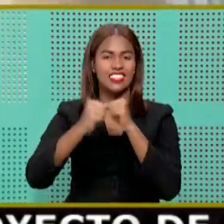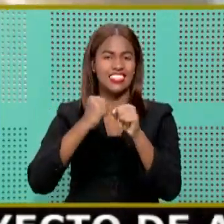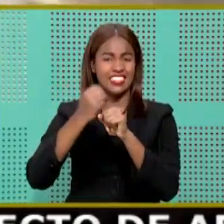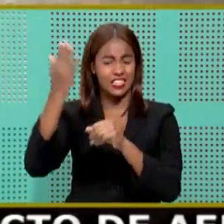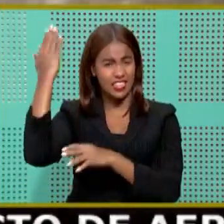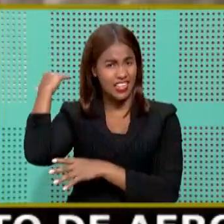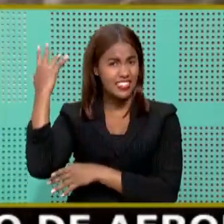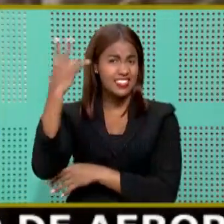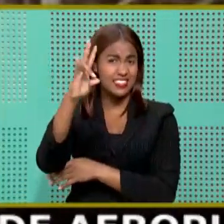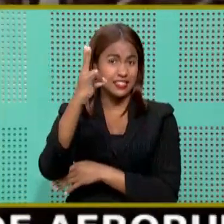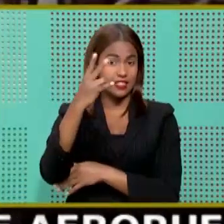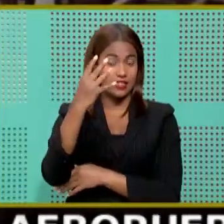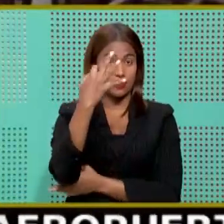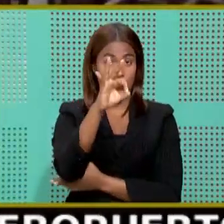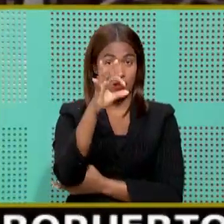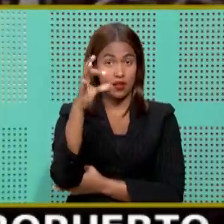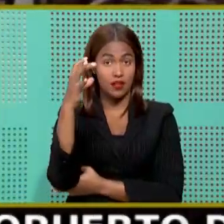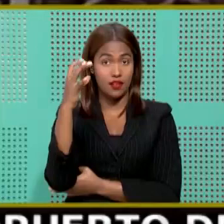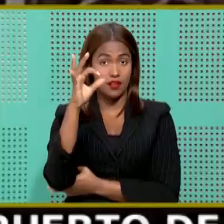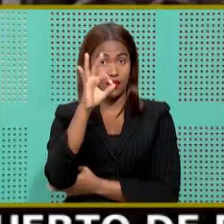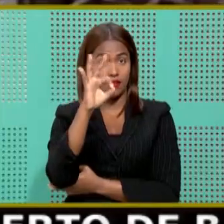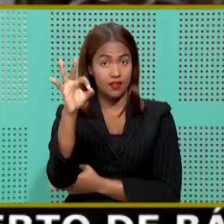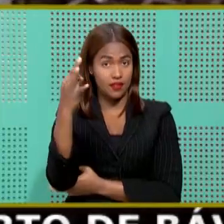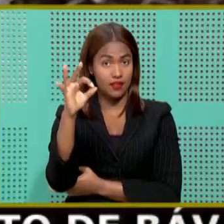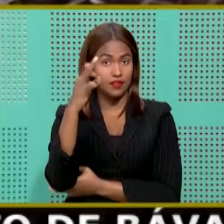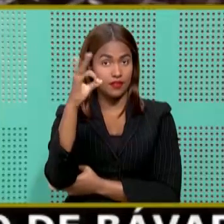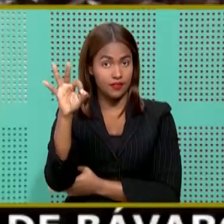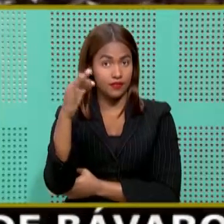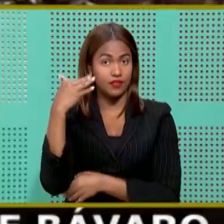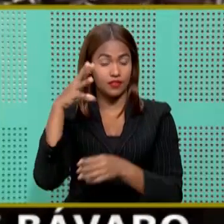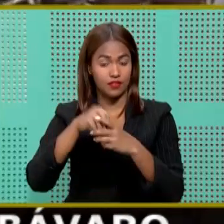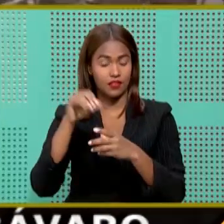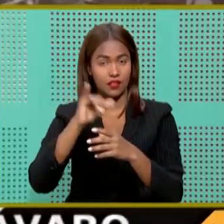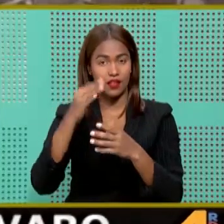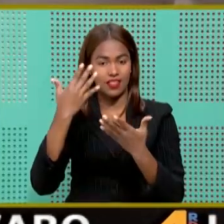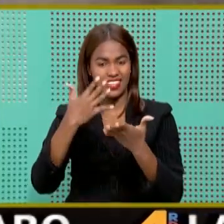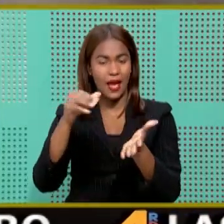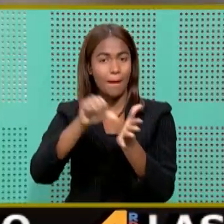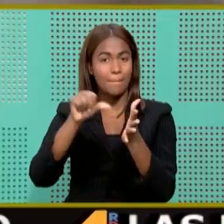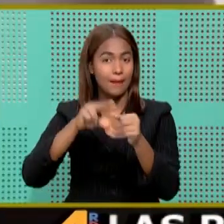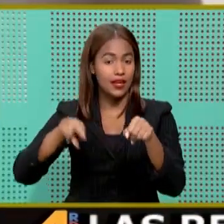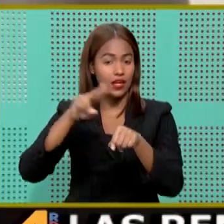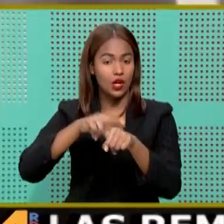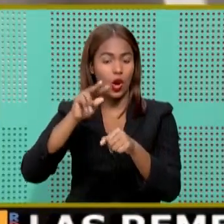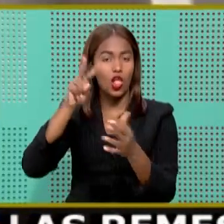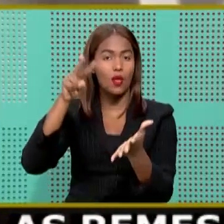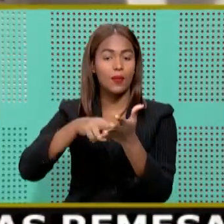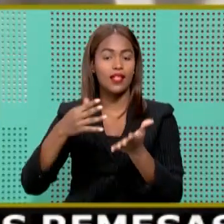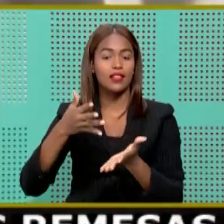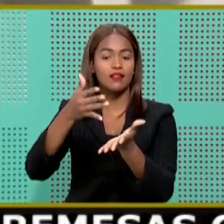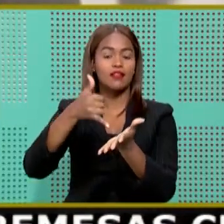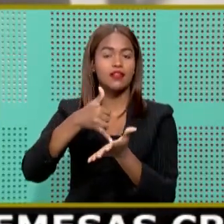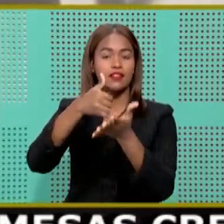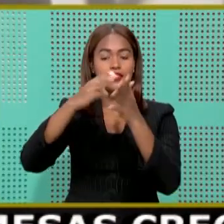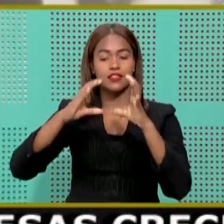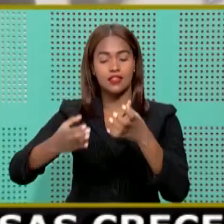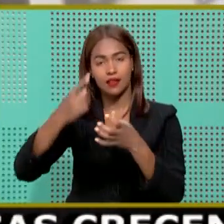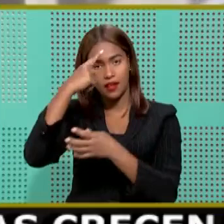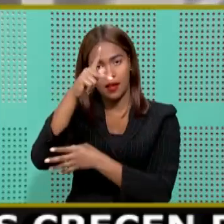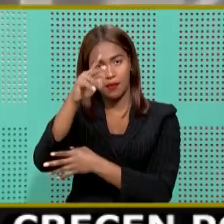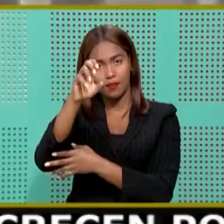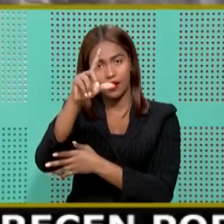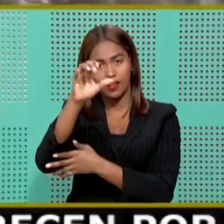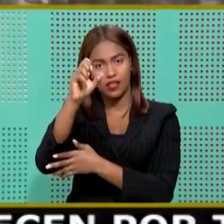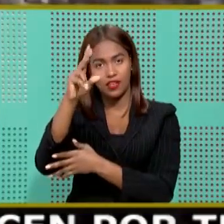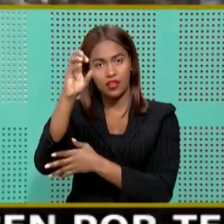En 1919 fue declarado Patrimonio Nacional y en el 2000 recibió la categoría de Centro de Peregrinación